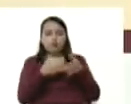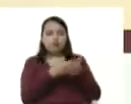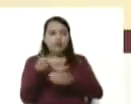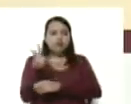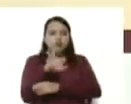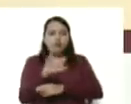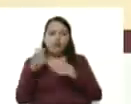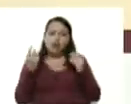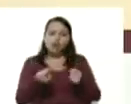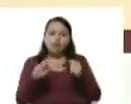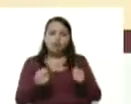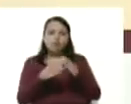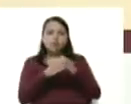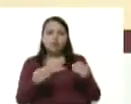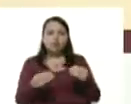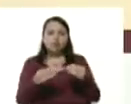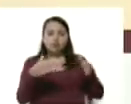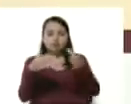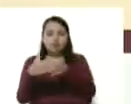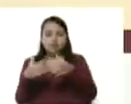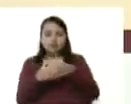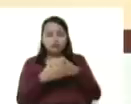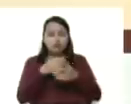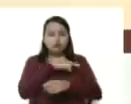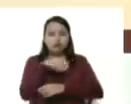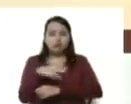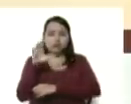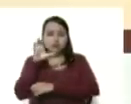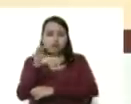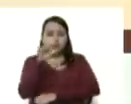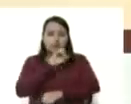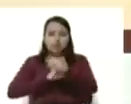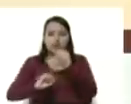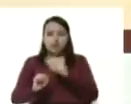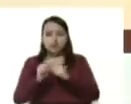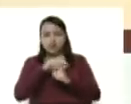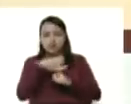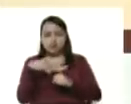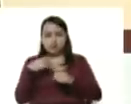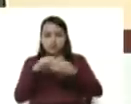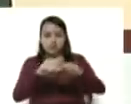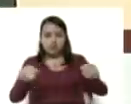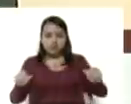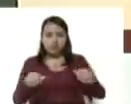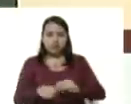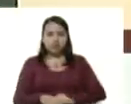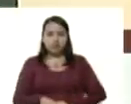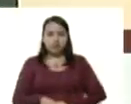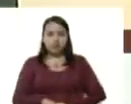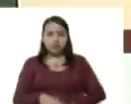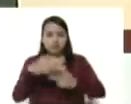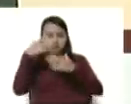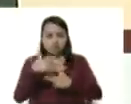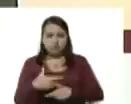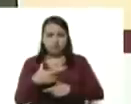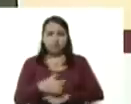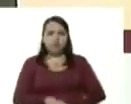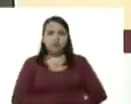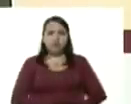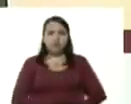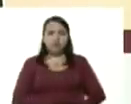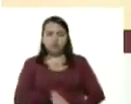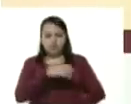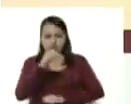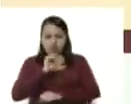se activen todos los sectores de nuestra patria en la defensa de nuestro territorio, de nuestra integridad territorial, en la